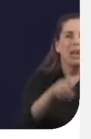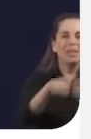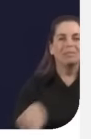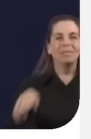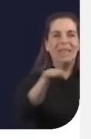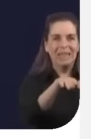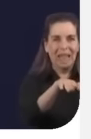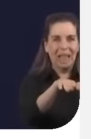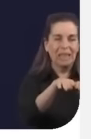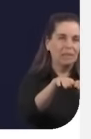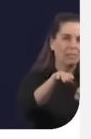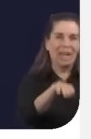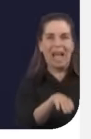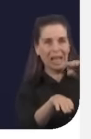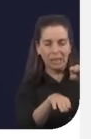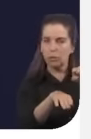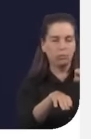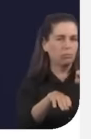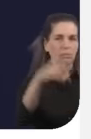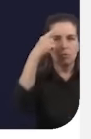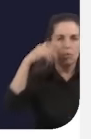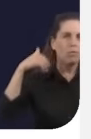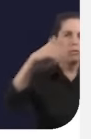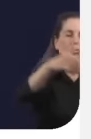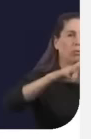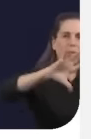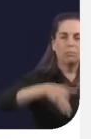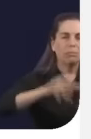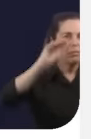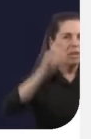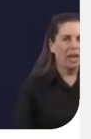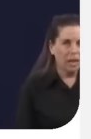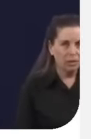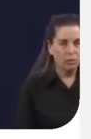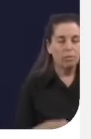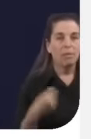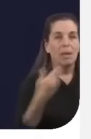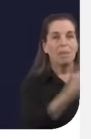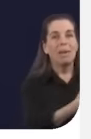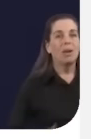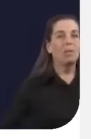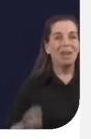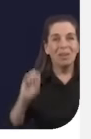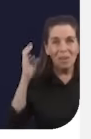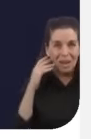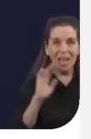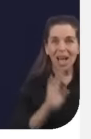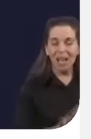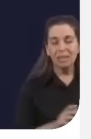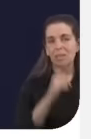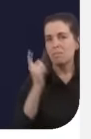pan para hoy y mucha mucha hambre para mañana y esto nunca va a tener lugar en el gobierno del presidente